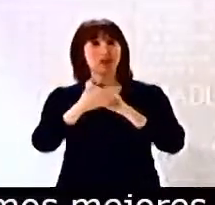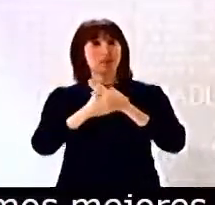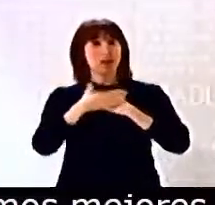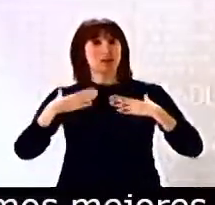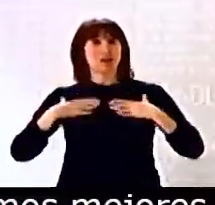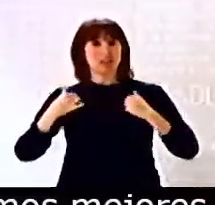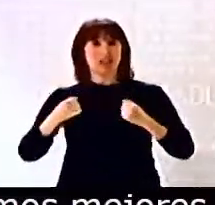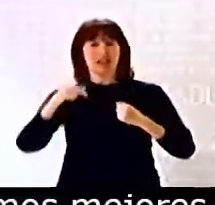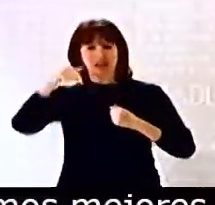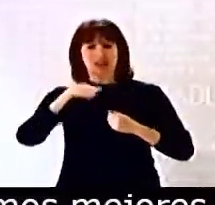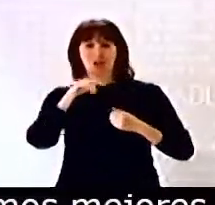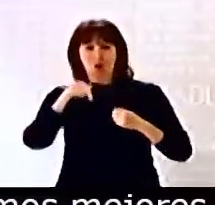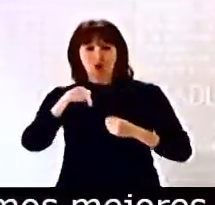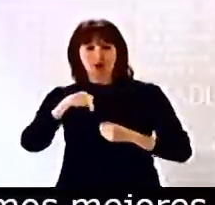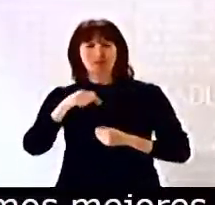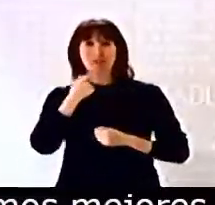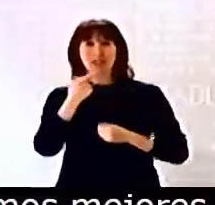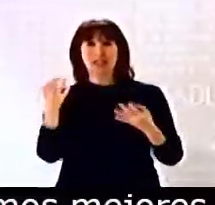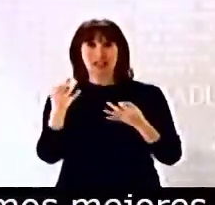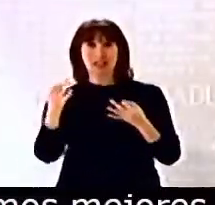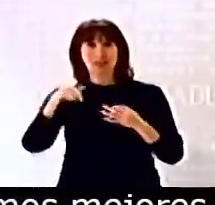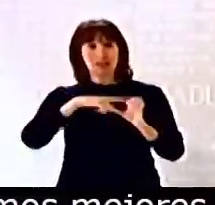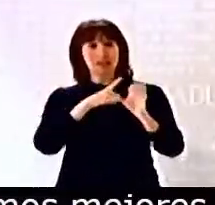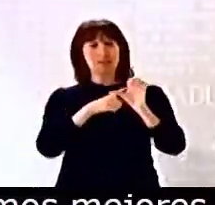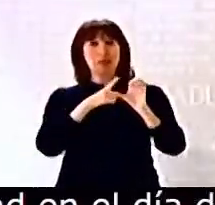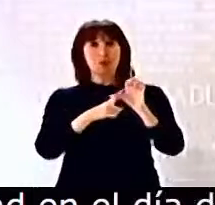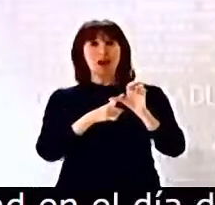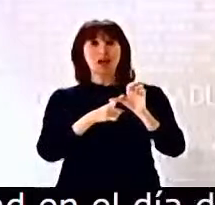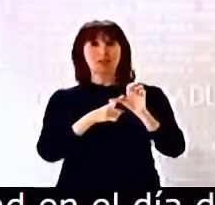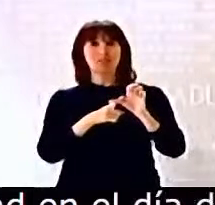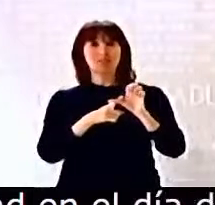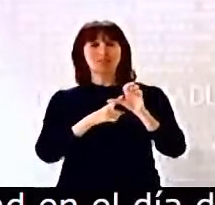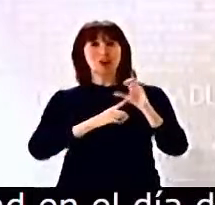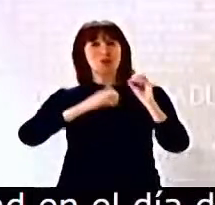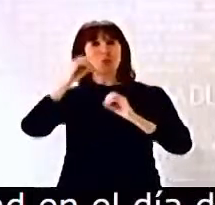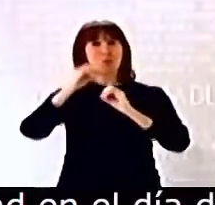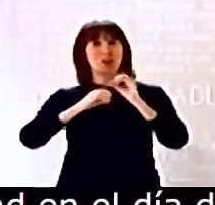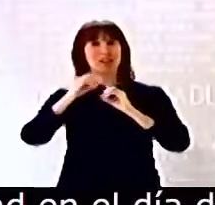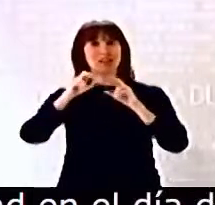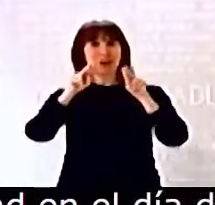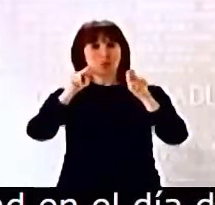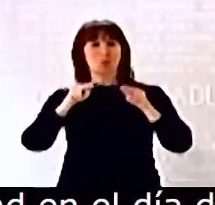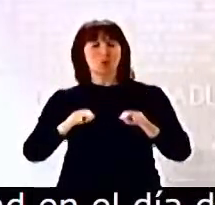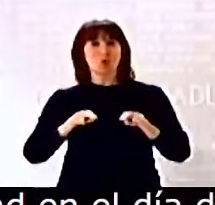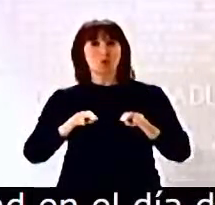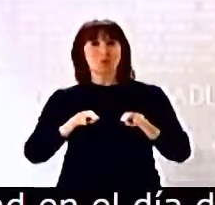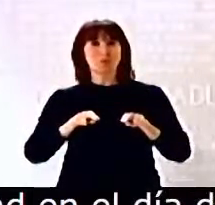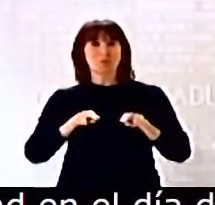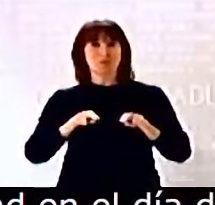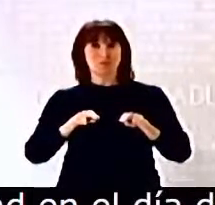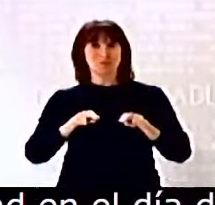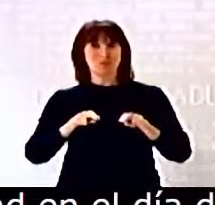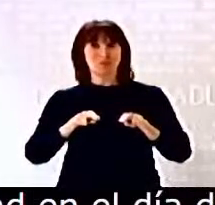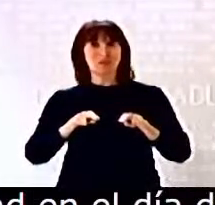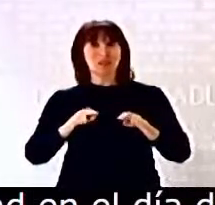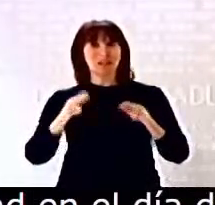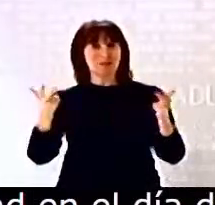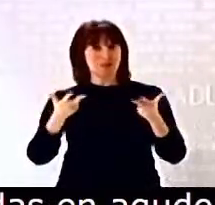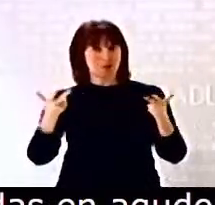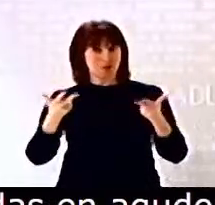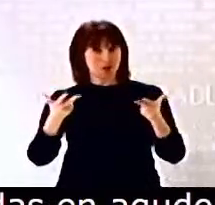de Sanidad en el día de hoy, Extremadura tiene un porcentaje de camas ocupadas en agudos por COVID